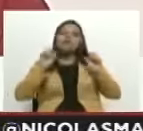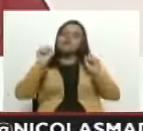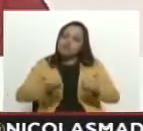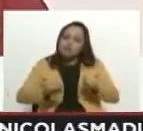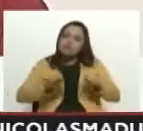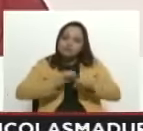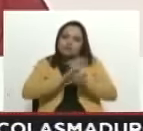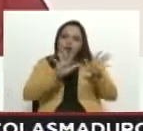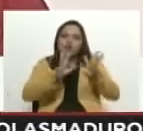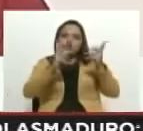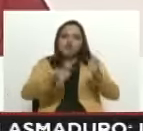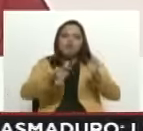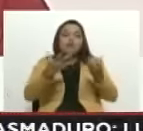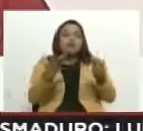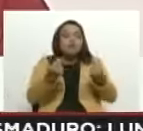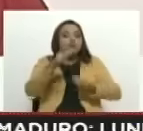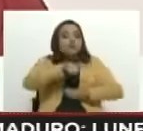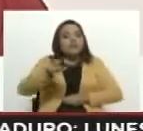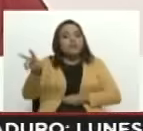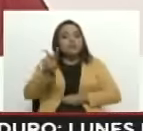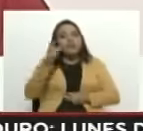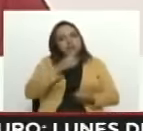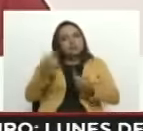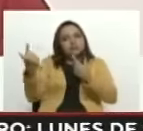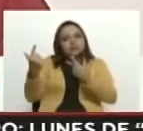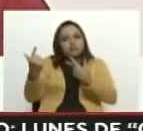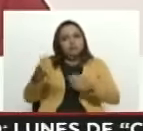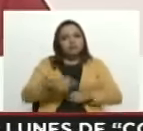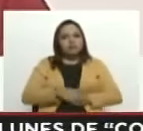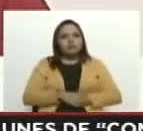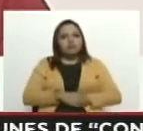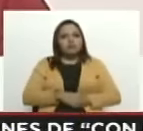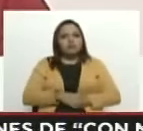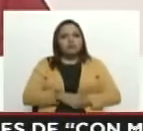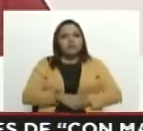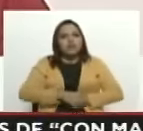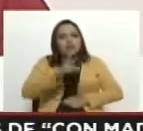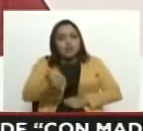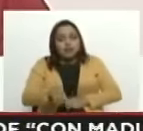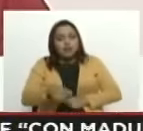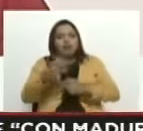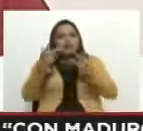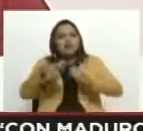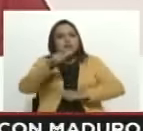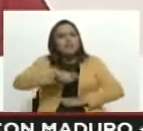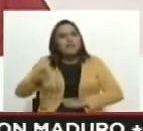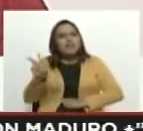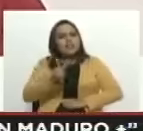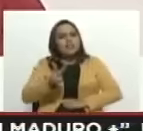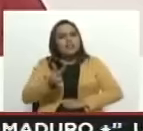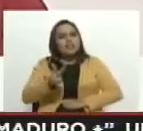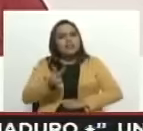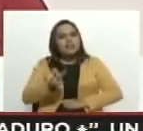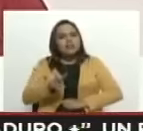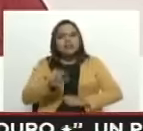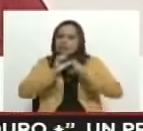venezolanos salió. Es más, no podemos negar que un gran número de venezolanos todavía